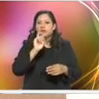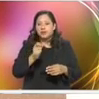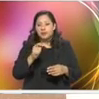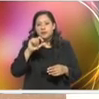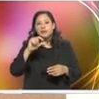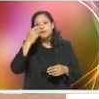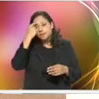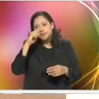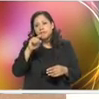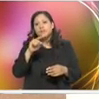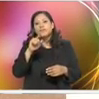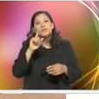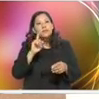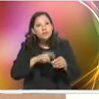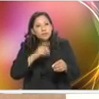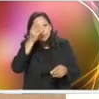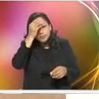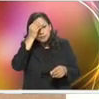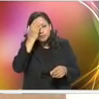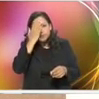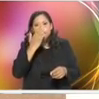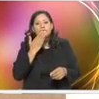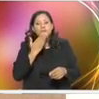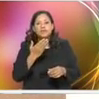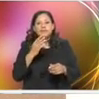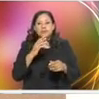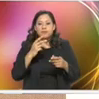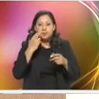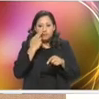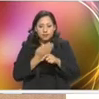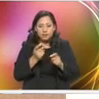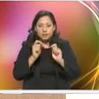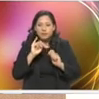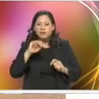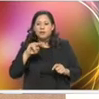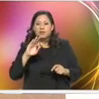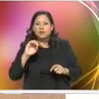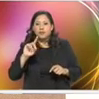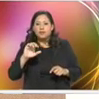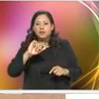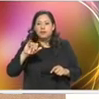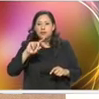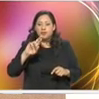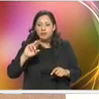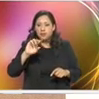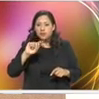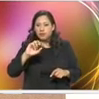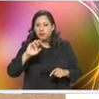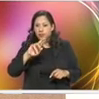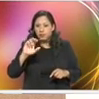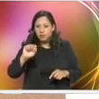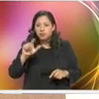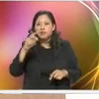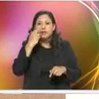trata, pues para que se involucre en ella. Acompáñeme con el comisionado ciudadano Alejandro Torres de InfoDF, la